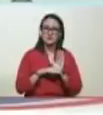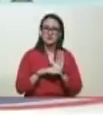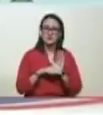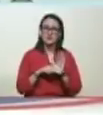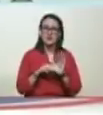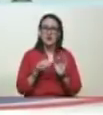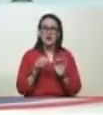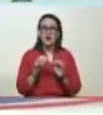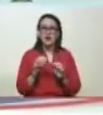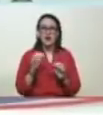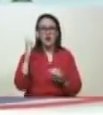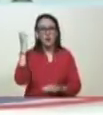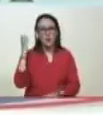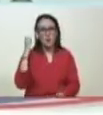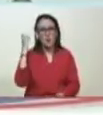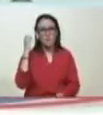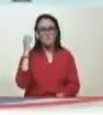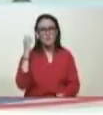Europea,